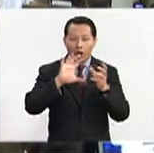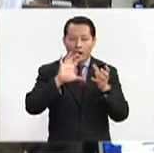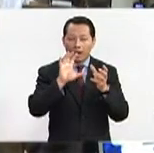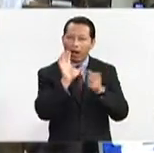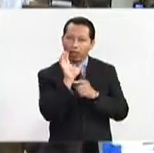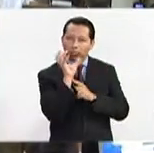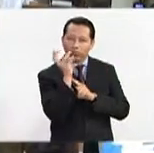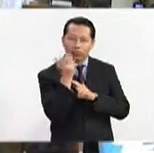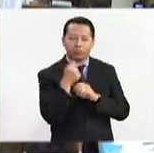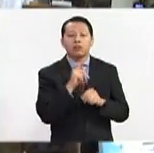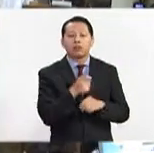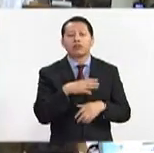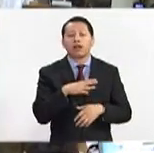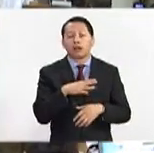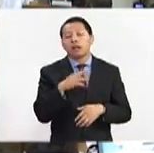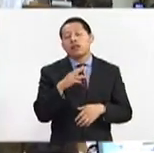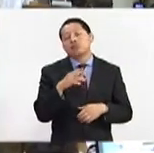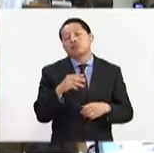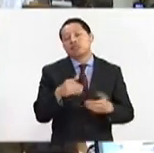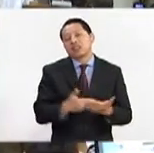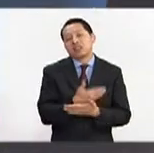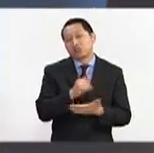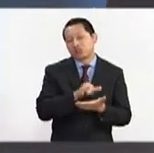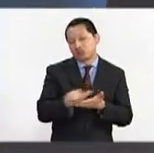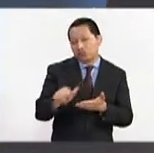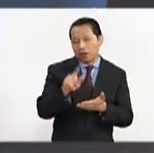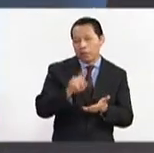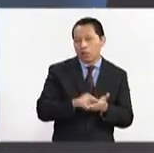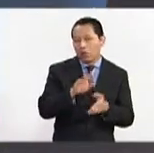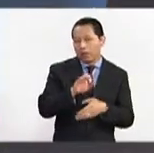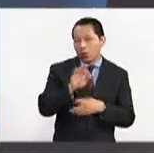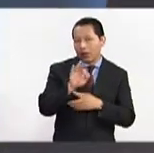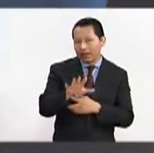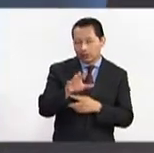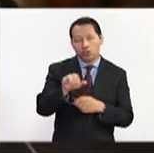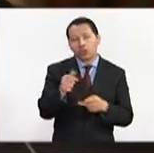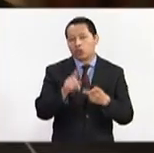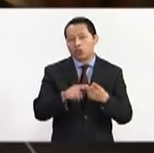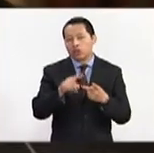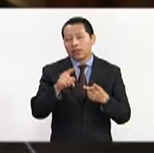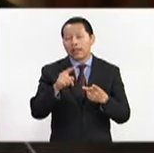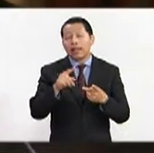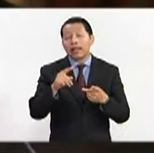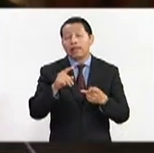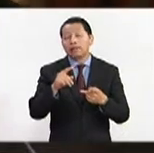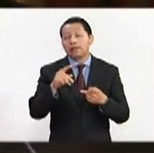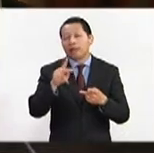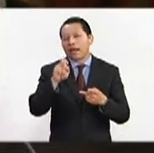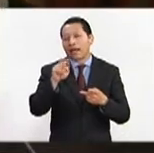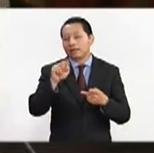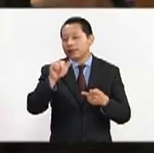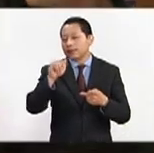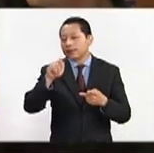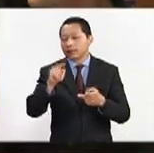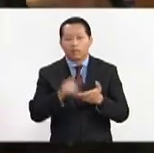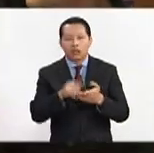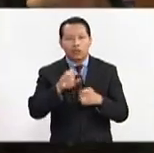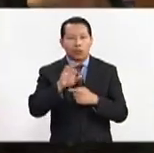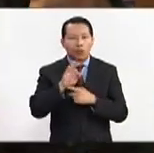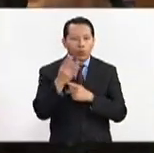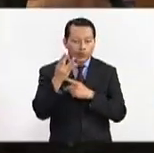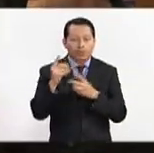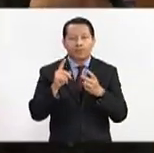maravilla. Hall, originario de Nueva York, nacido en 1945, Rochman, nacido en Kansas City en 1944 y